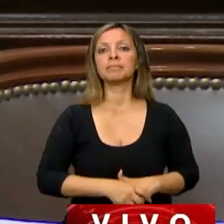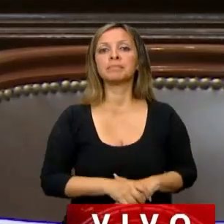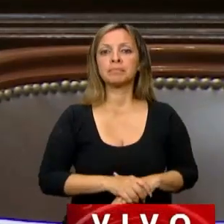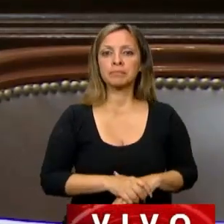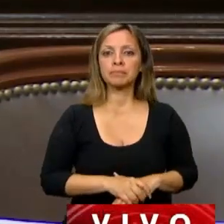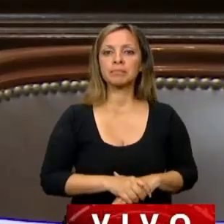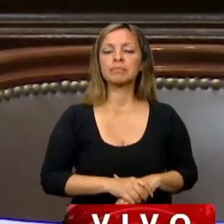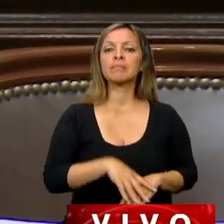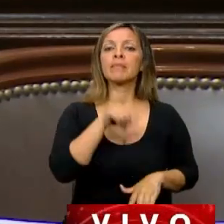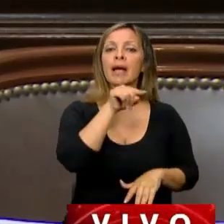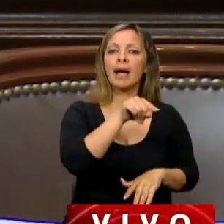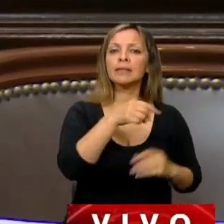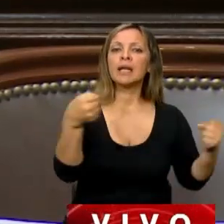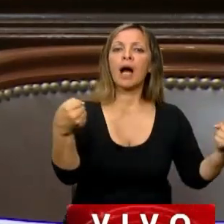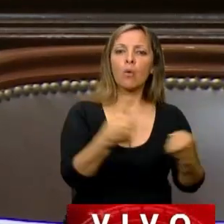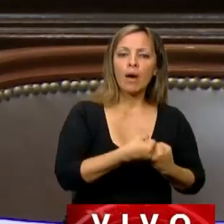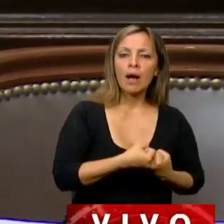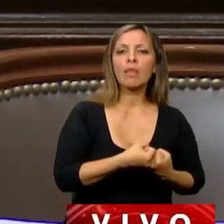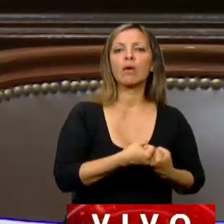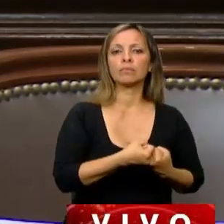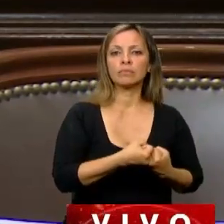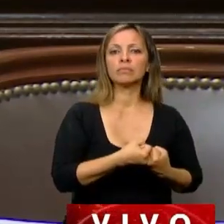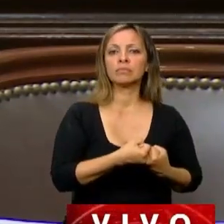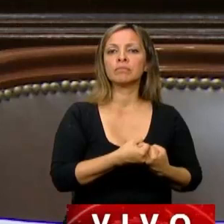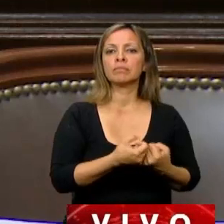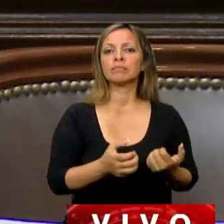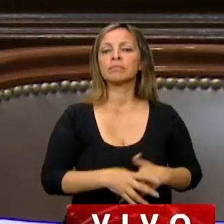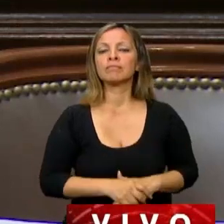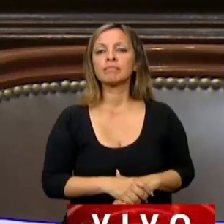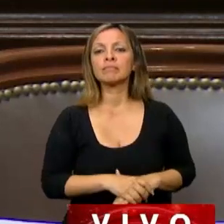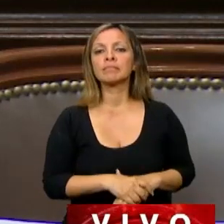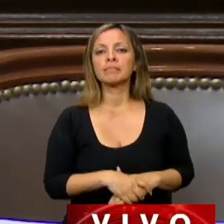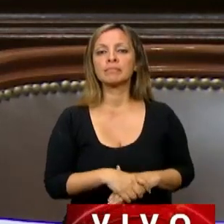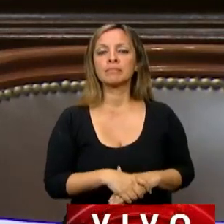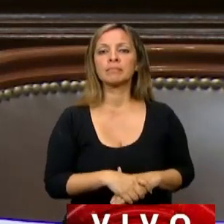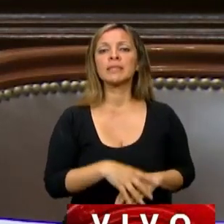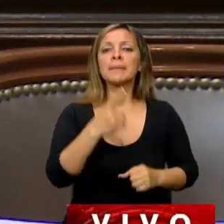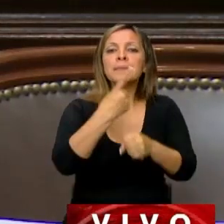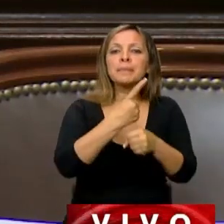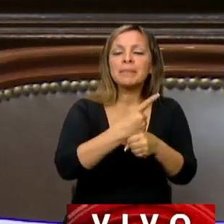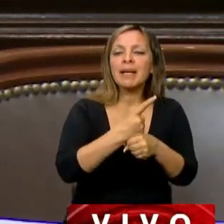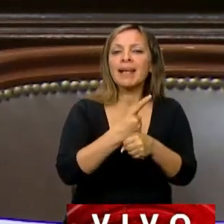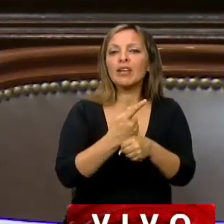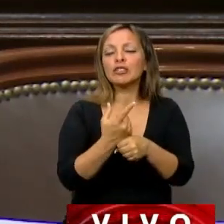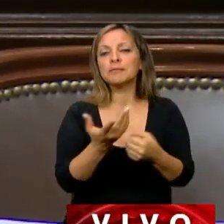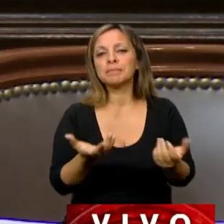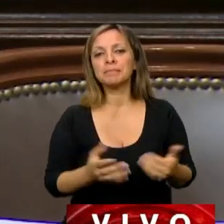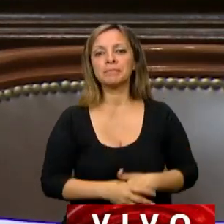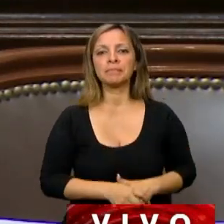a este consenso, pacto o acuerdo fiscal. Primero,